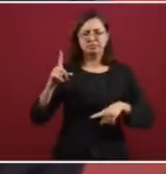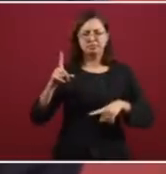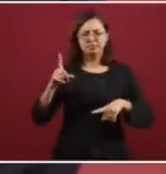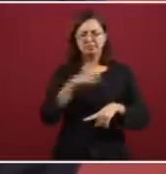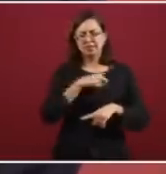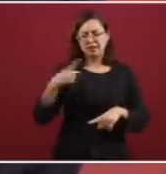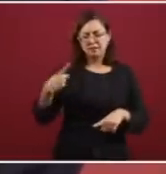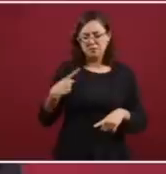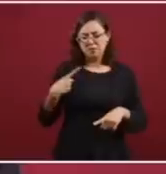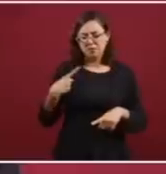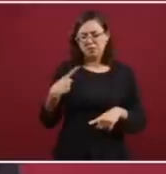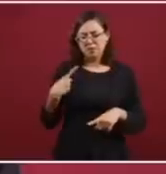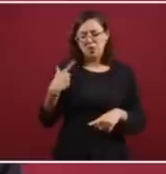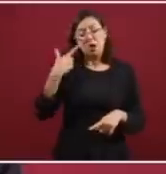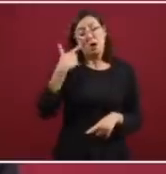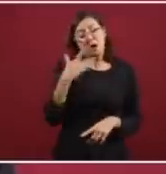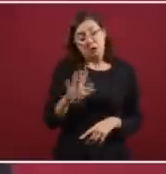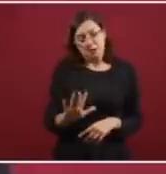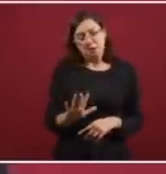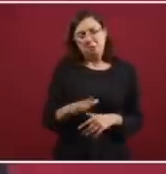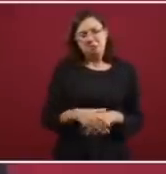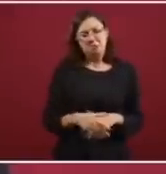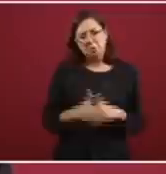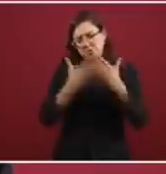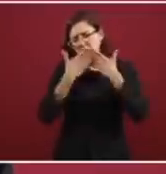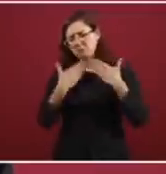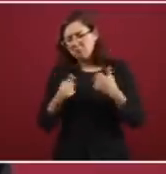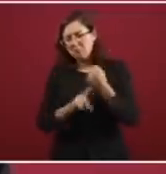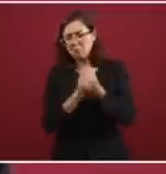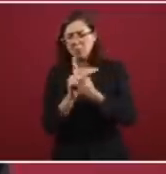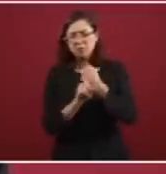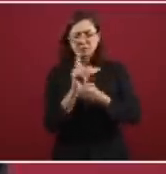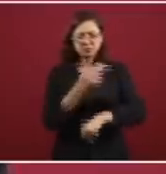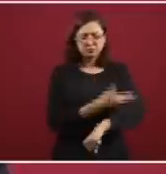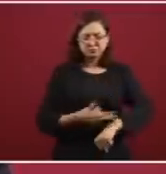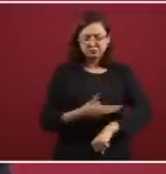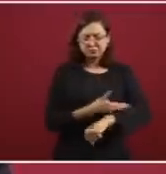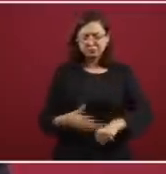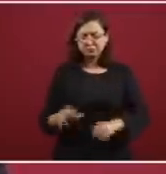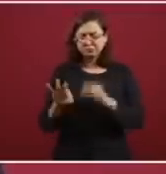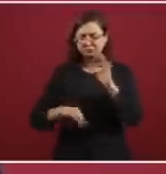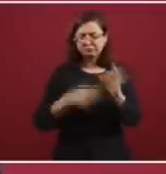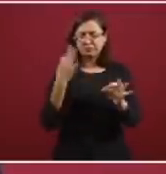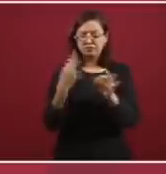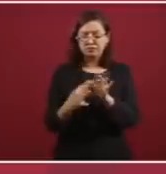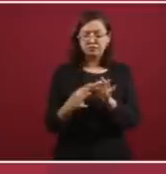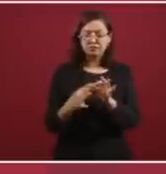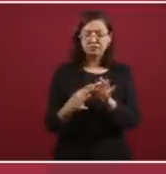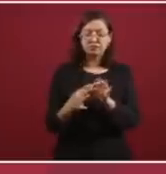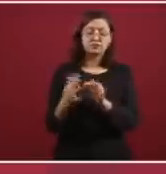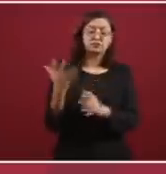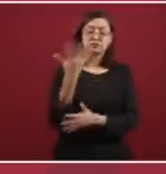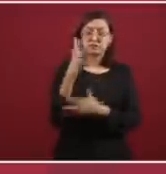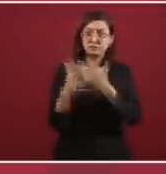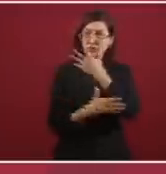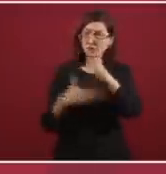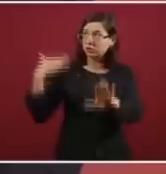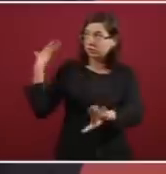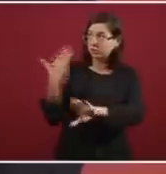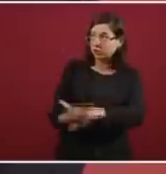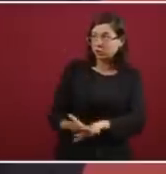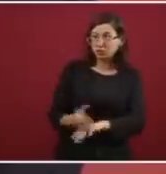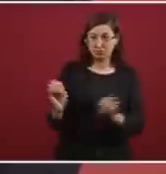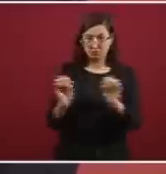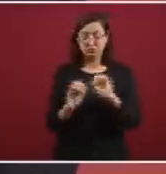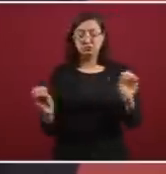Si no hay ningún problema de afectación al medio ambiente, si no